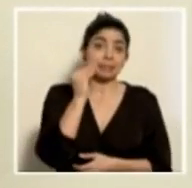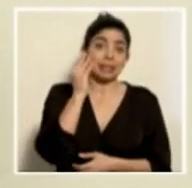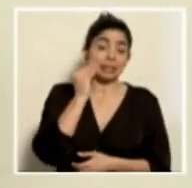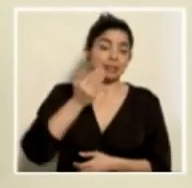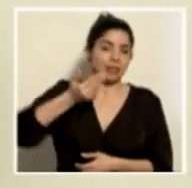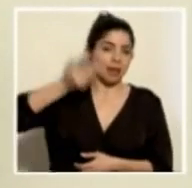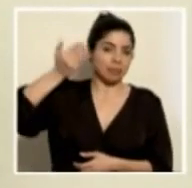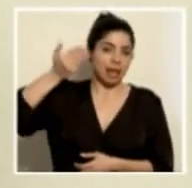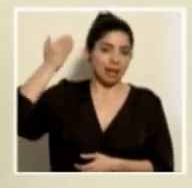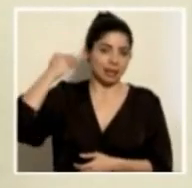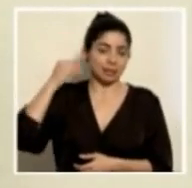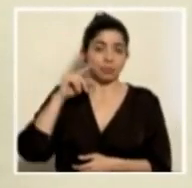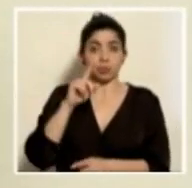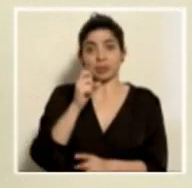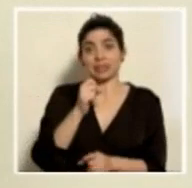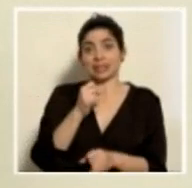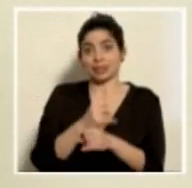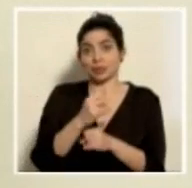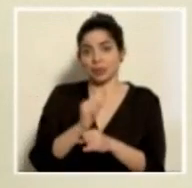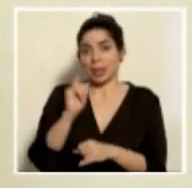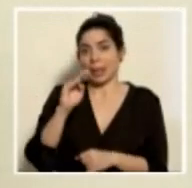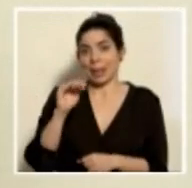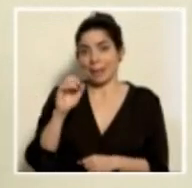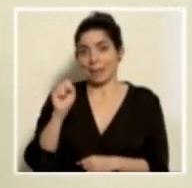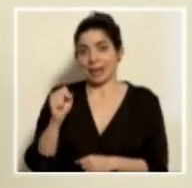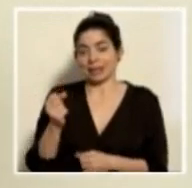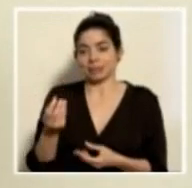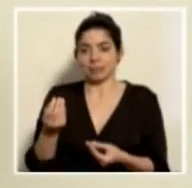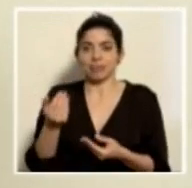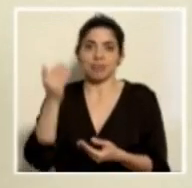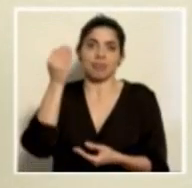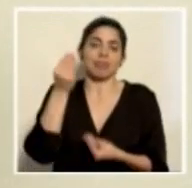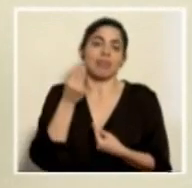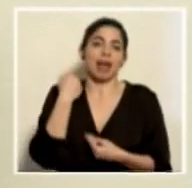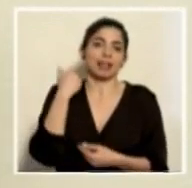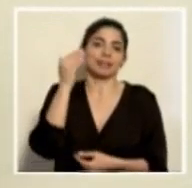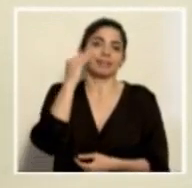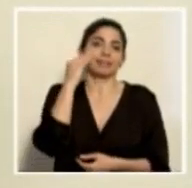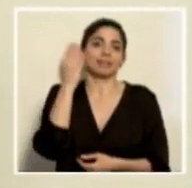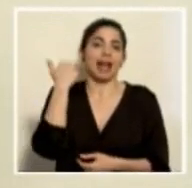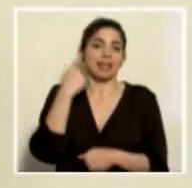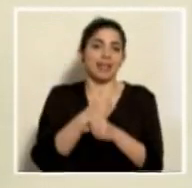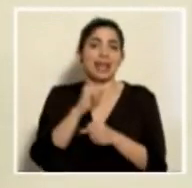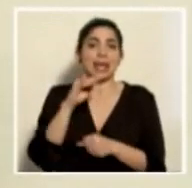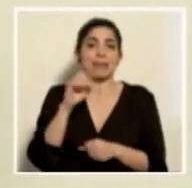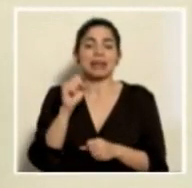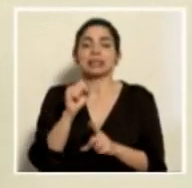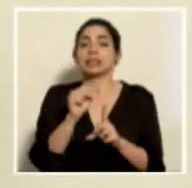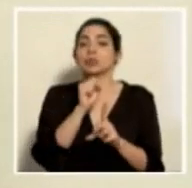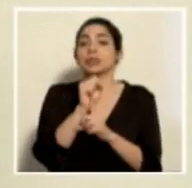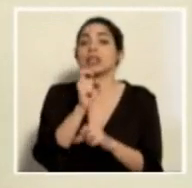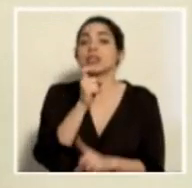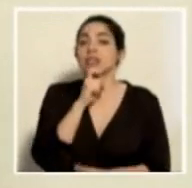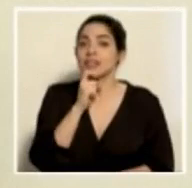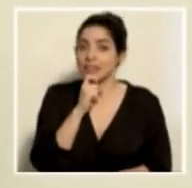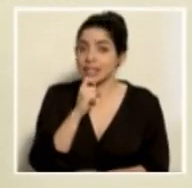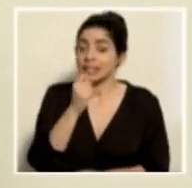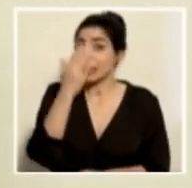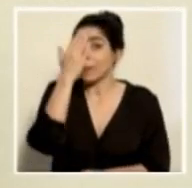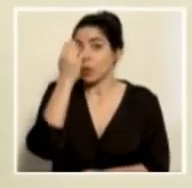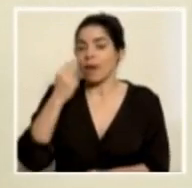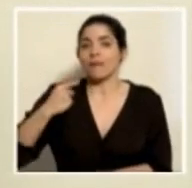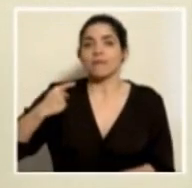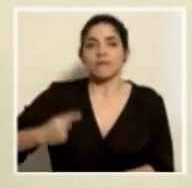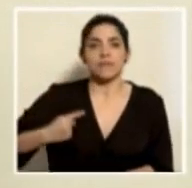anterior en una institución como el IMAS también me hace saber que siempre son circunstancias difíciles porque es